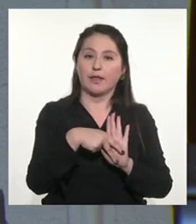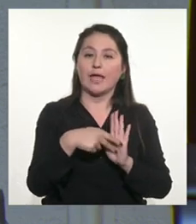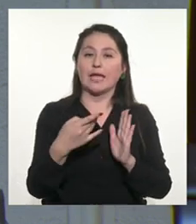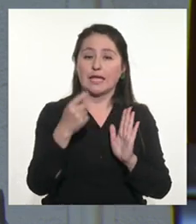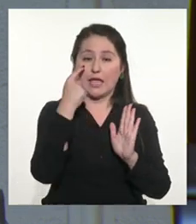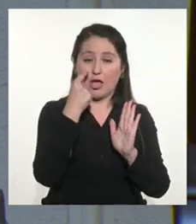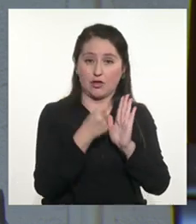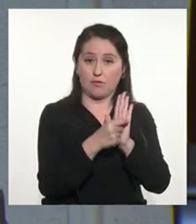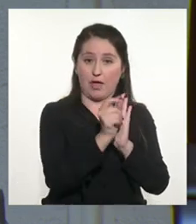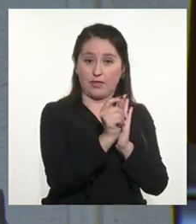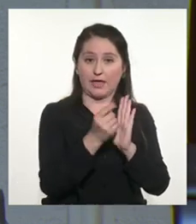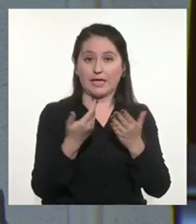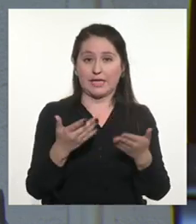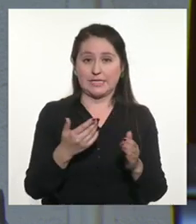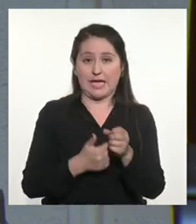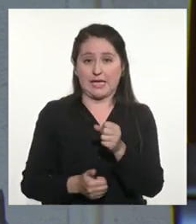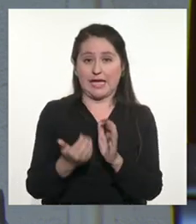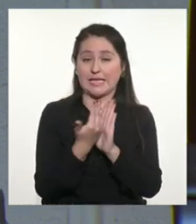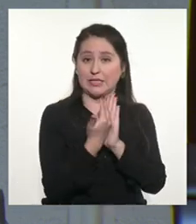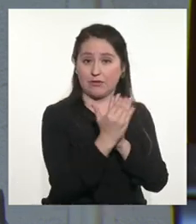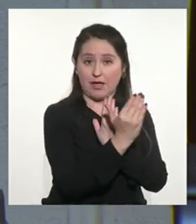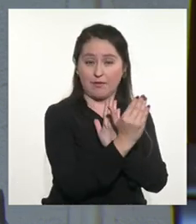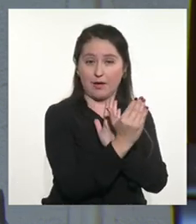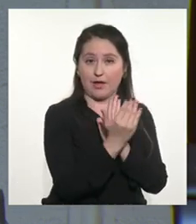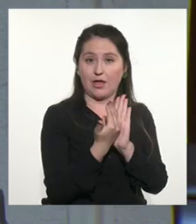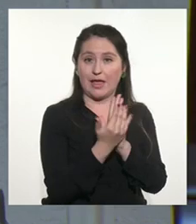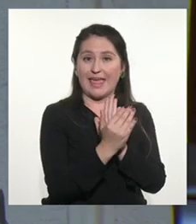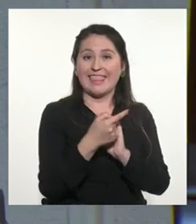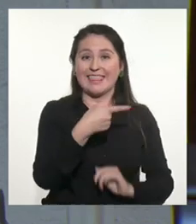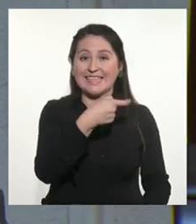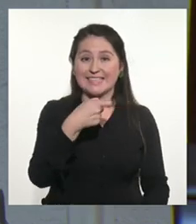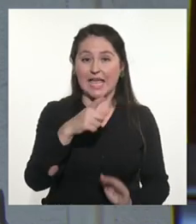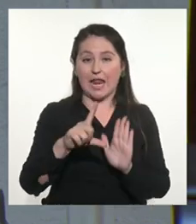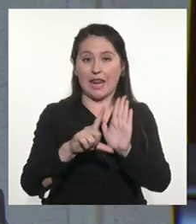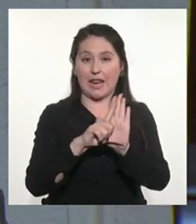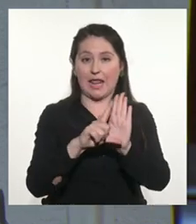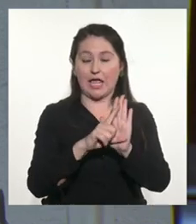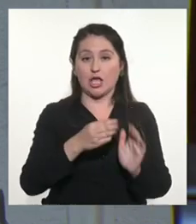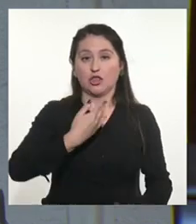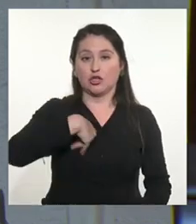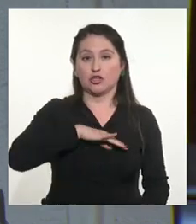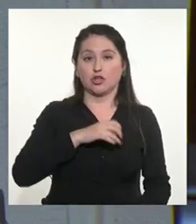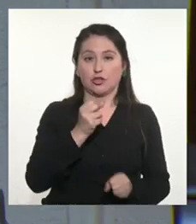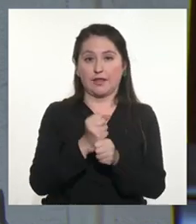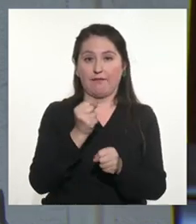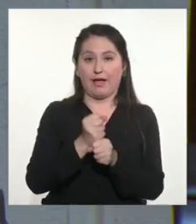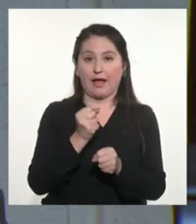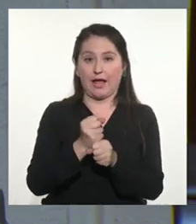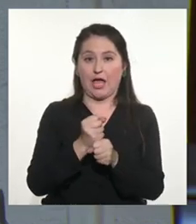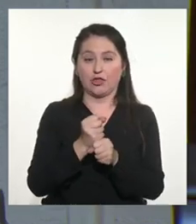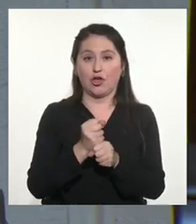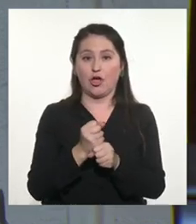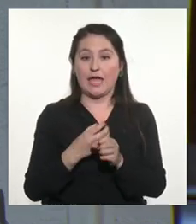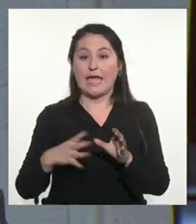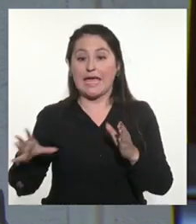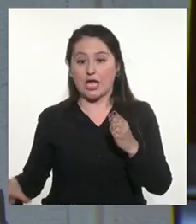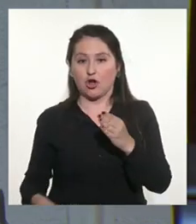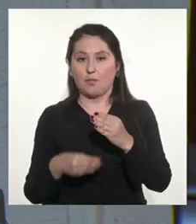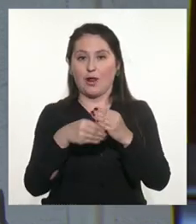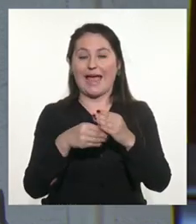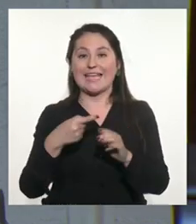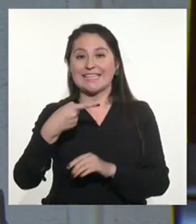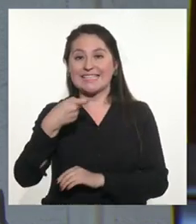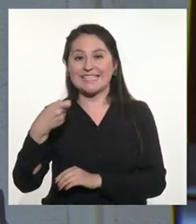derogada se introduce es simbólicamente la derogación de 100 leyes nosotros estamos trabajando en incorporar otras 100 leyes más que hemos seguido